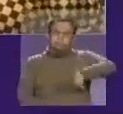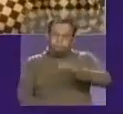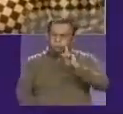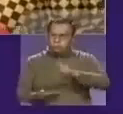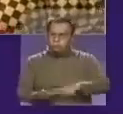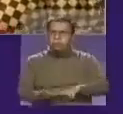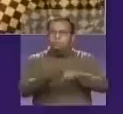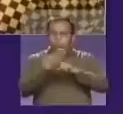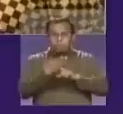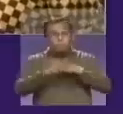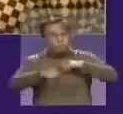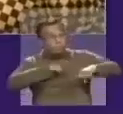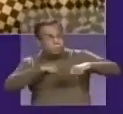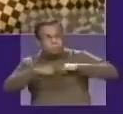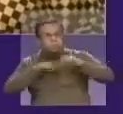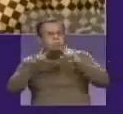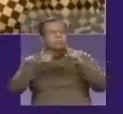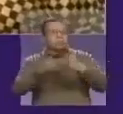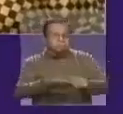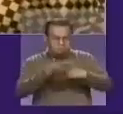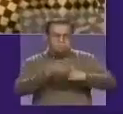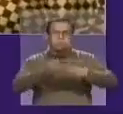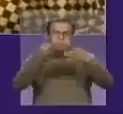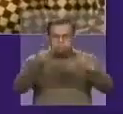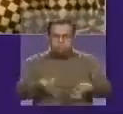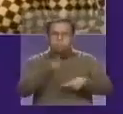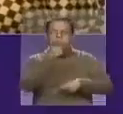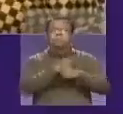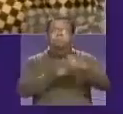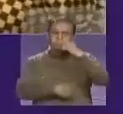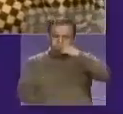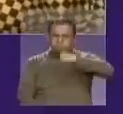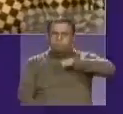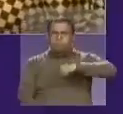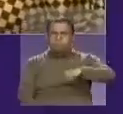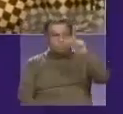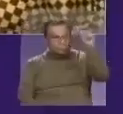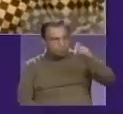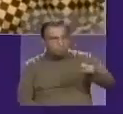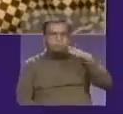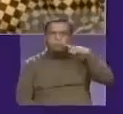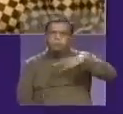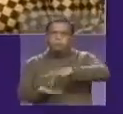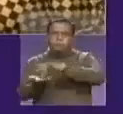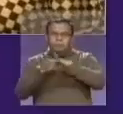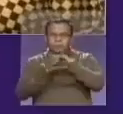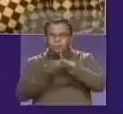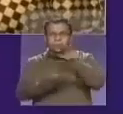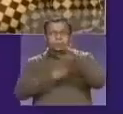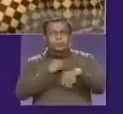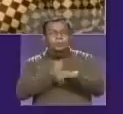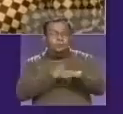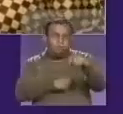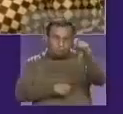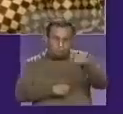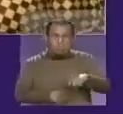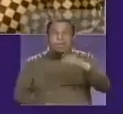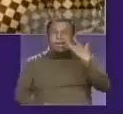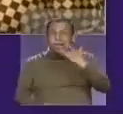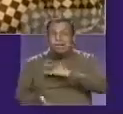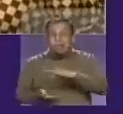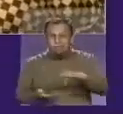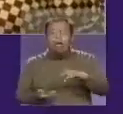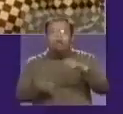ver, proyectarnos y demostrar que nosotros tenemos unos derechos y debemos de participar, y como derecho